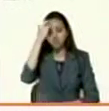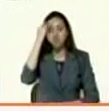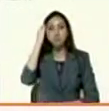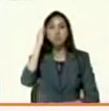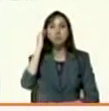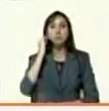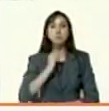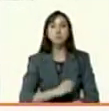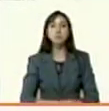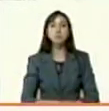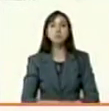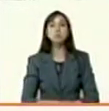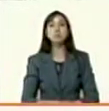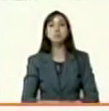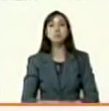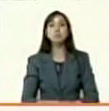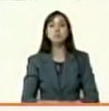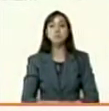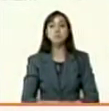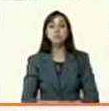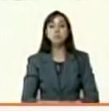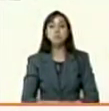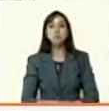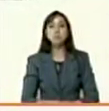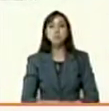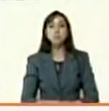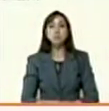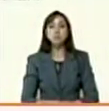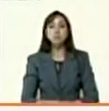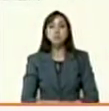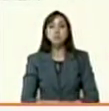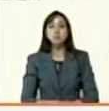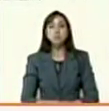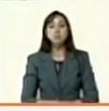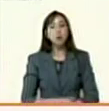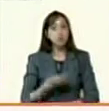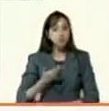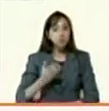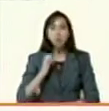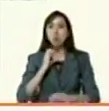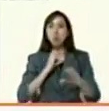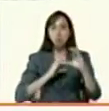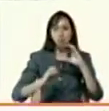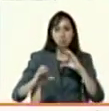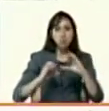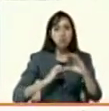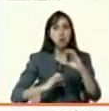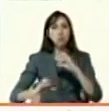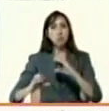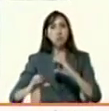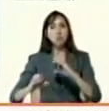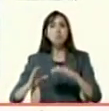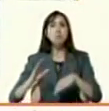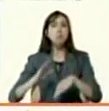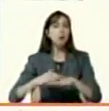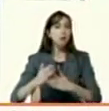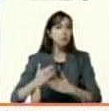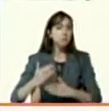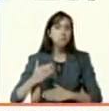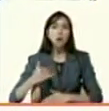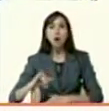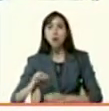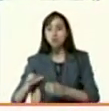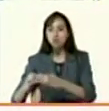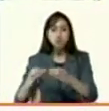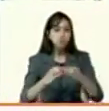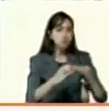Como es un hecho público notorio y comunicacional, hay un grupo de personas quienes han